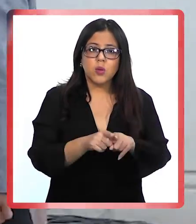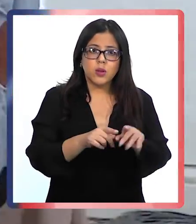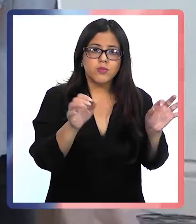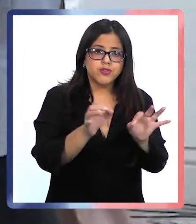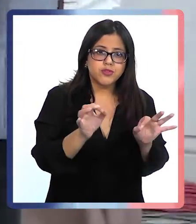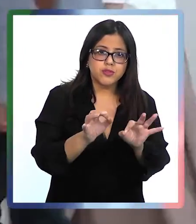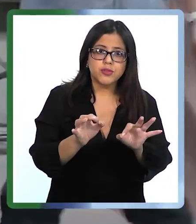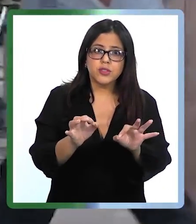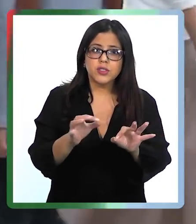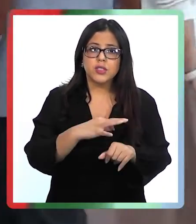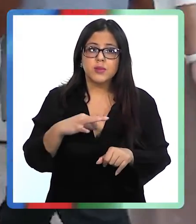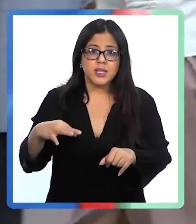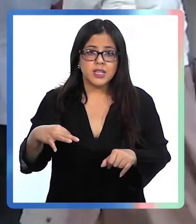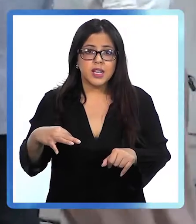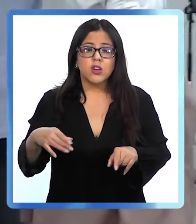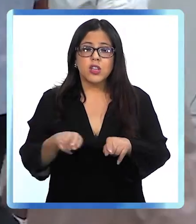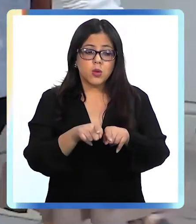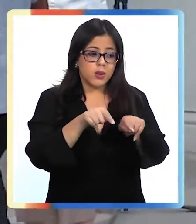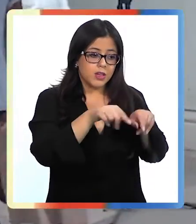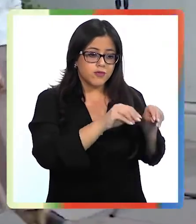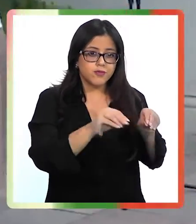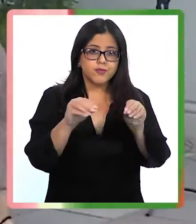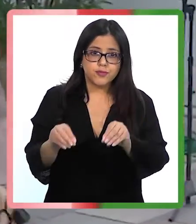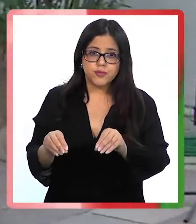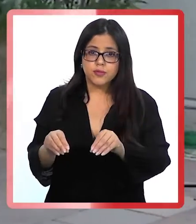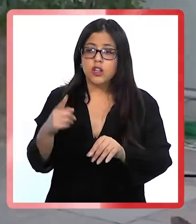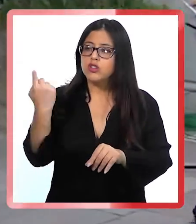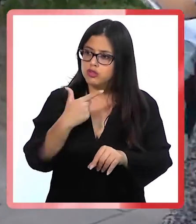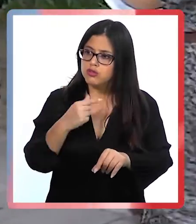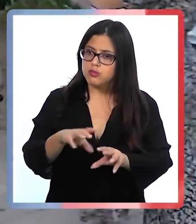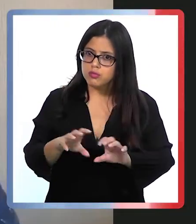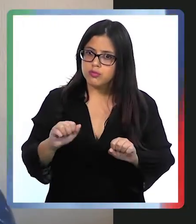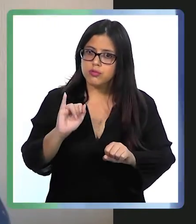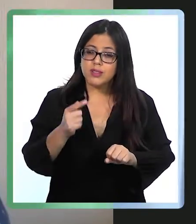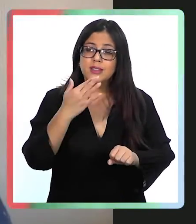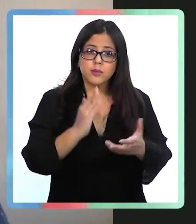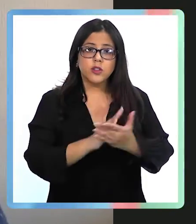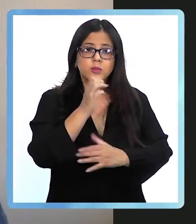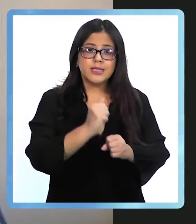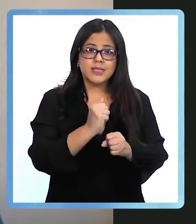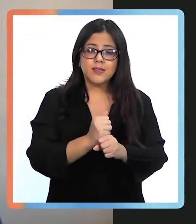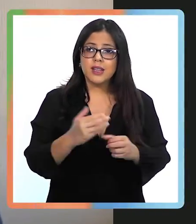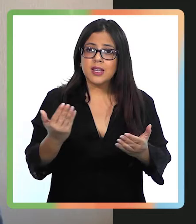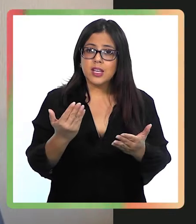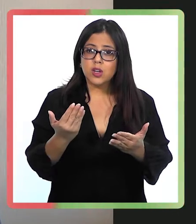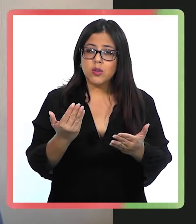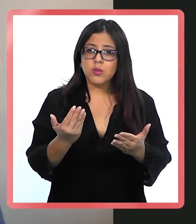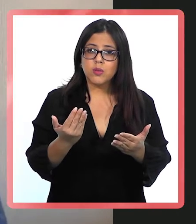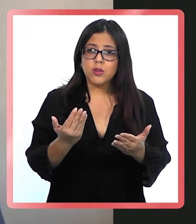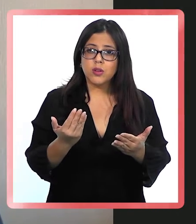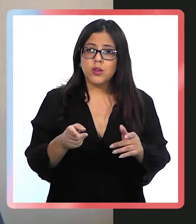ha manifestado su intención de que también esto se va a prorrogar. A nosotros nos parece muy prudente hacerlo. Y además empezar a trabajar en la manera en cómo eventualmente se